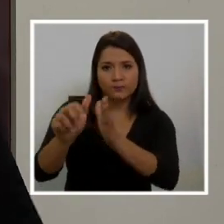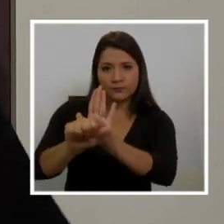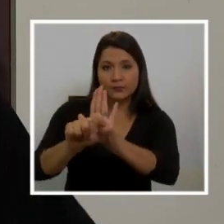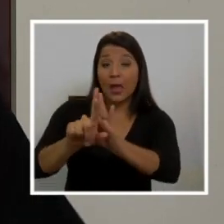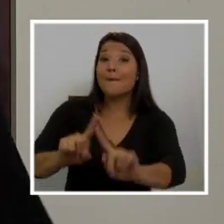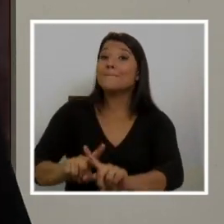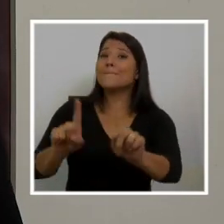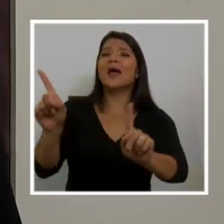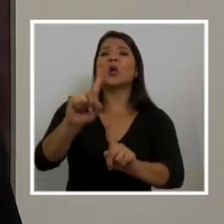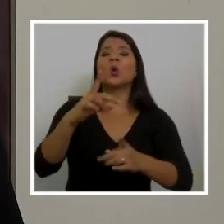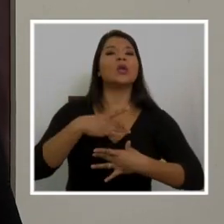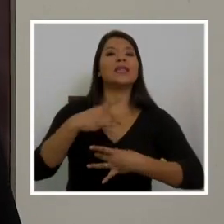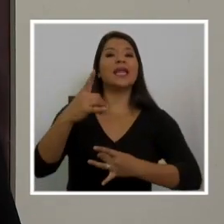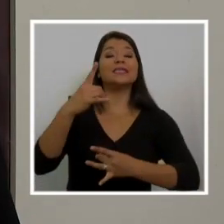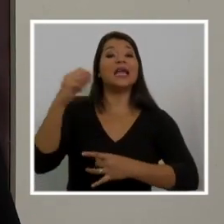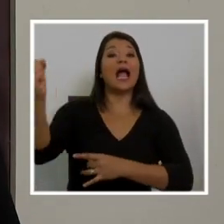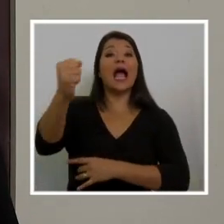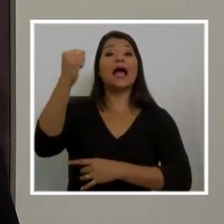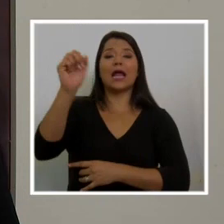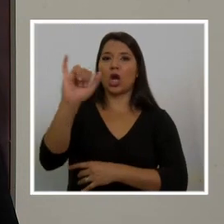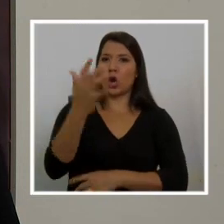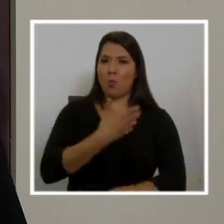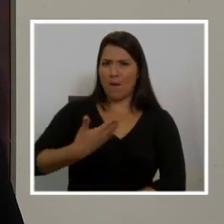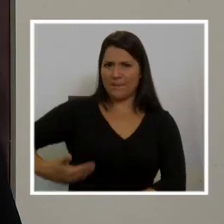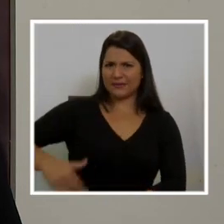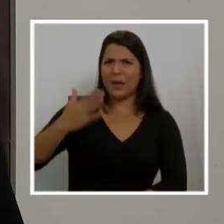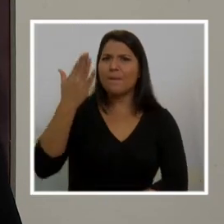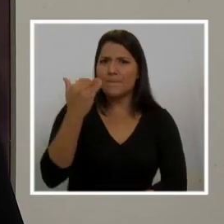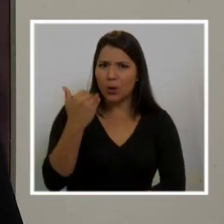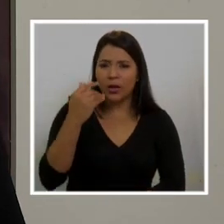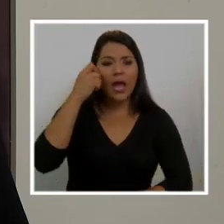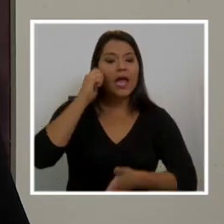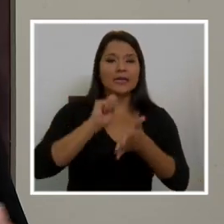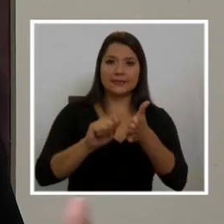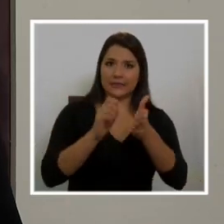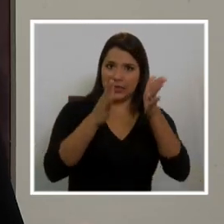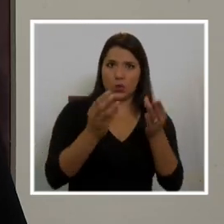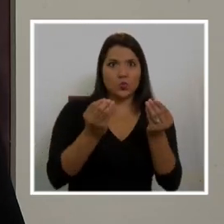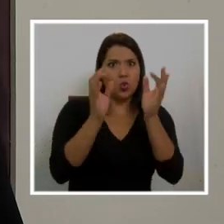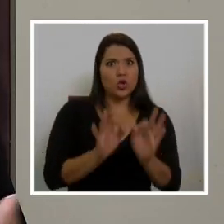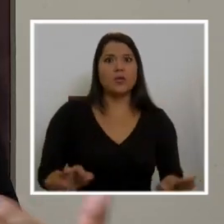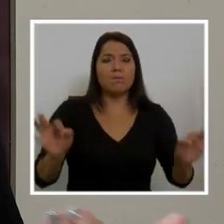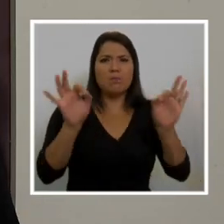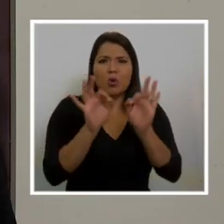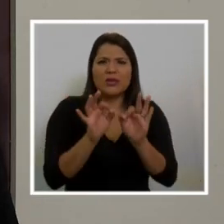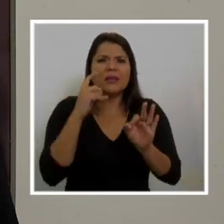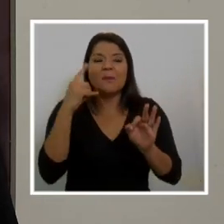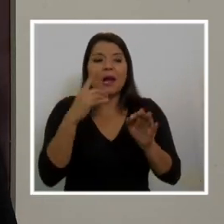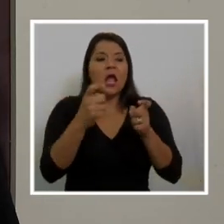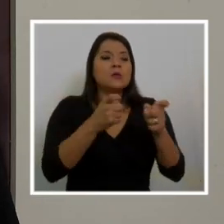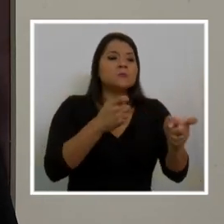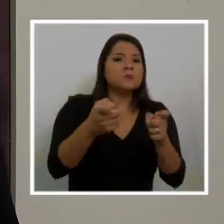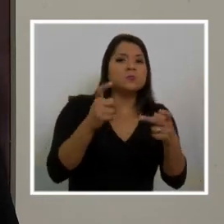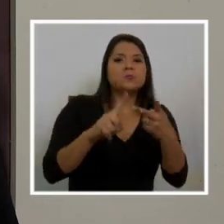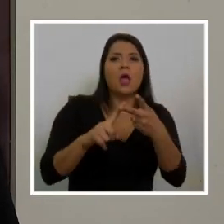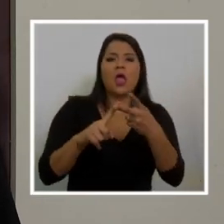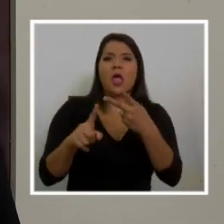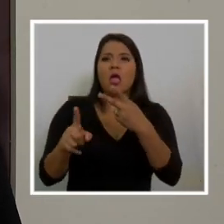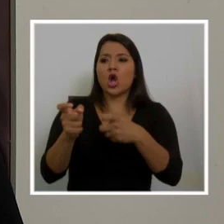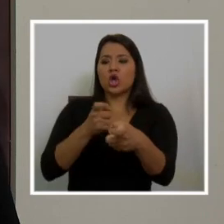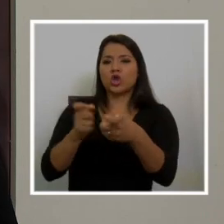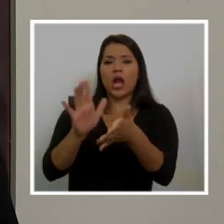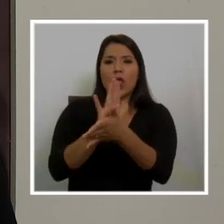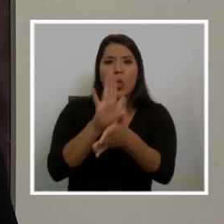secretarías son vitales, no solamente en el tema administrativo, en el tema de la correspondencia y de los documentos que